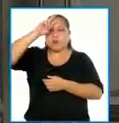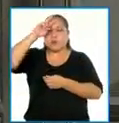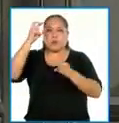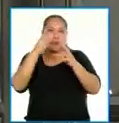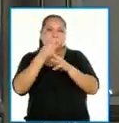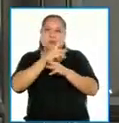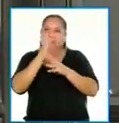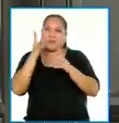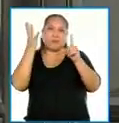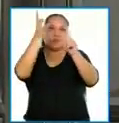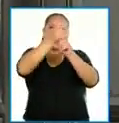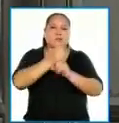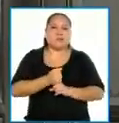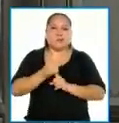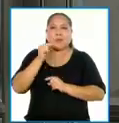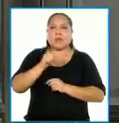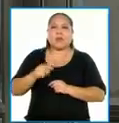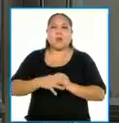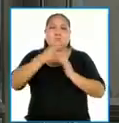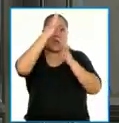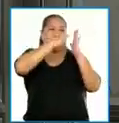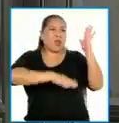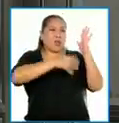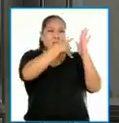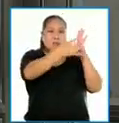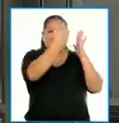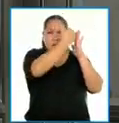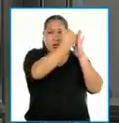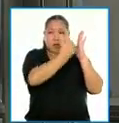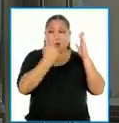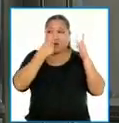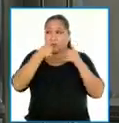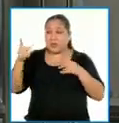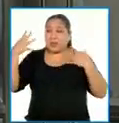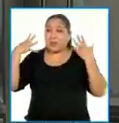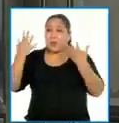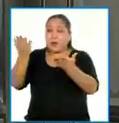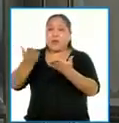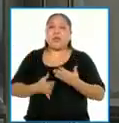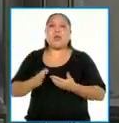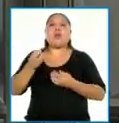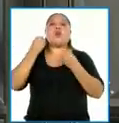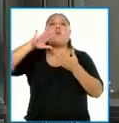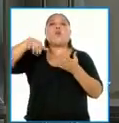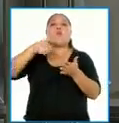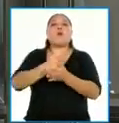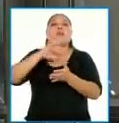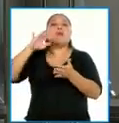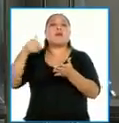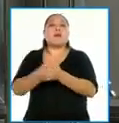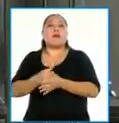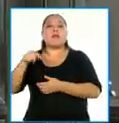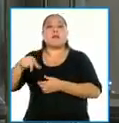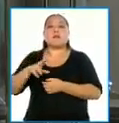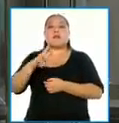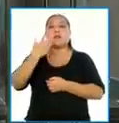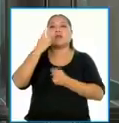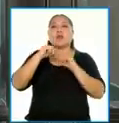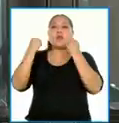a ser imposible. ¿Hay un calendario en este caso que ustedes puedan establecer respecto a la llegada de, vamos a decir, un tercer